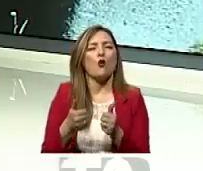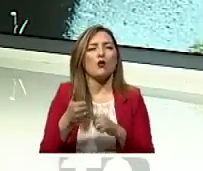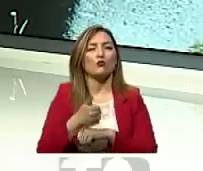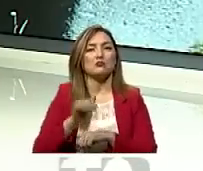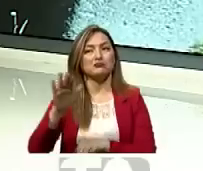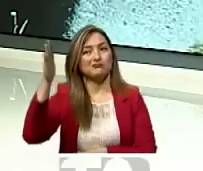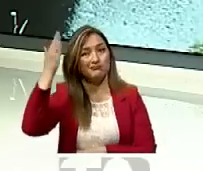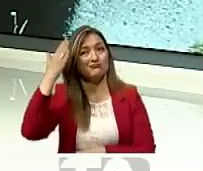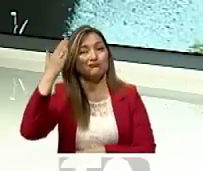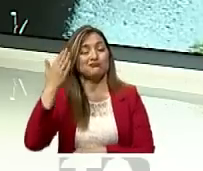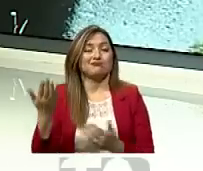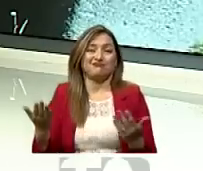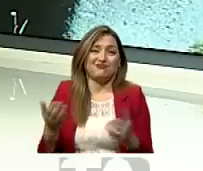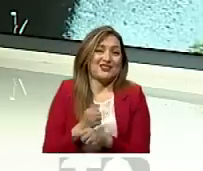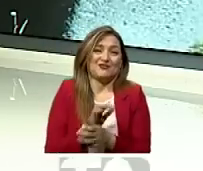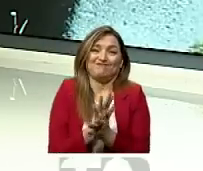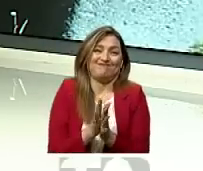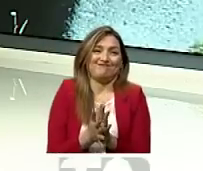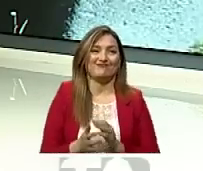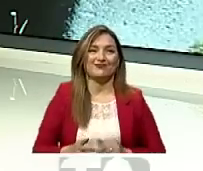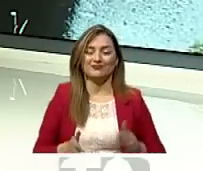ya tienen conocimiento de esto, pero no se ha hecho nada.